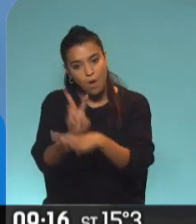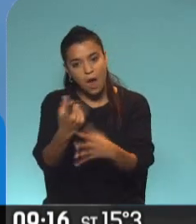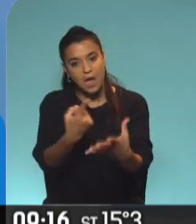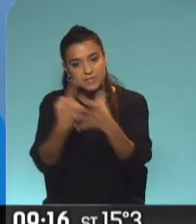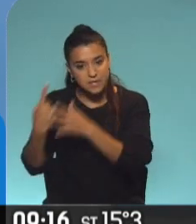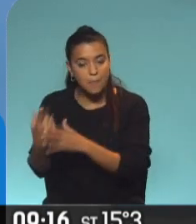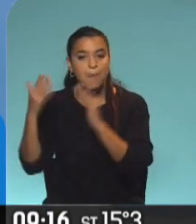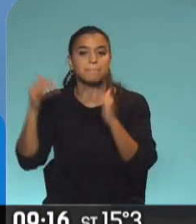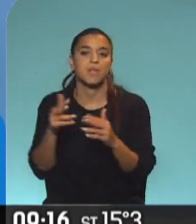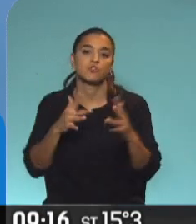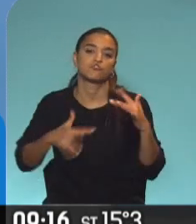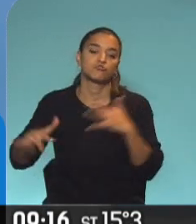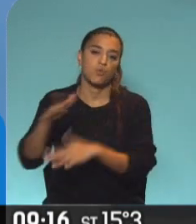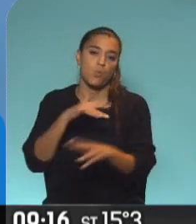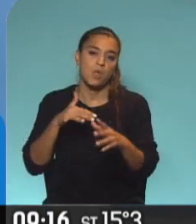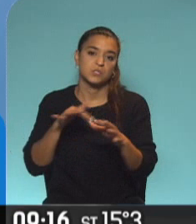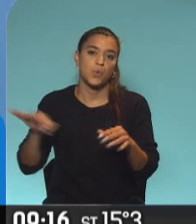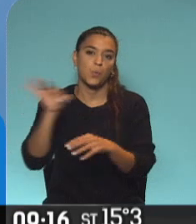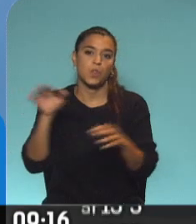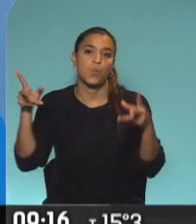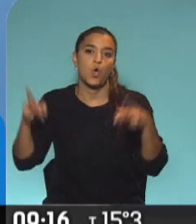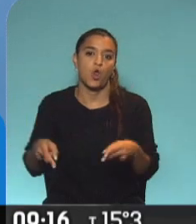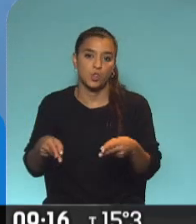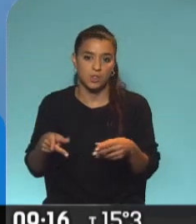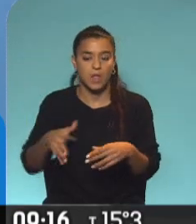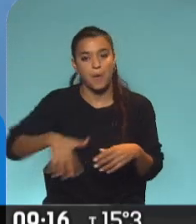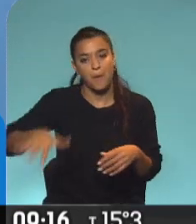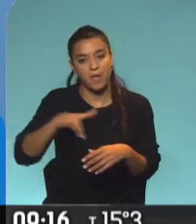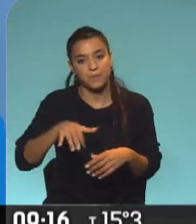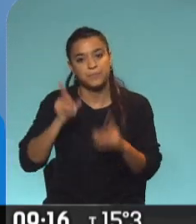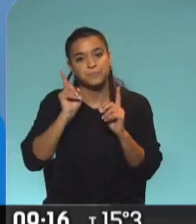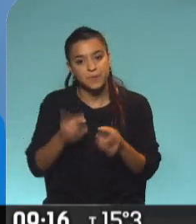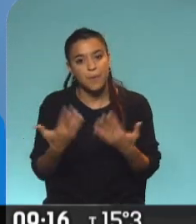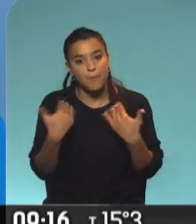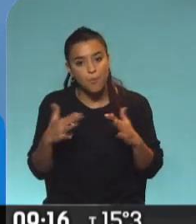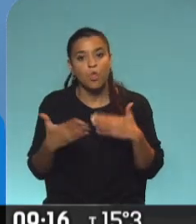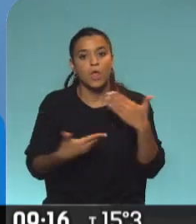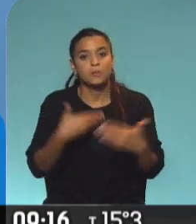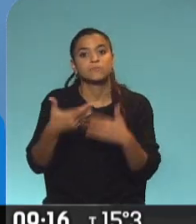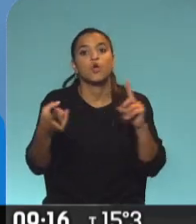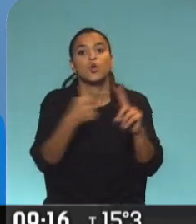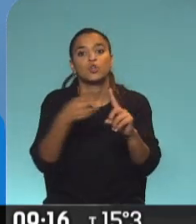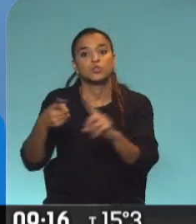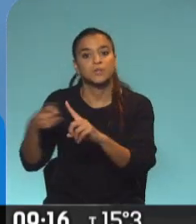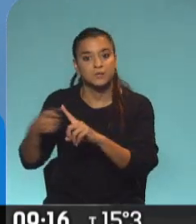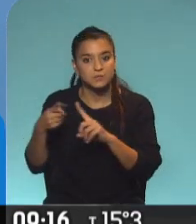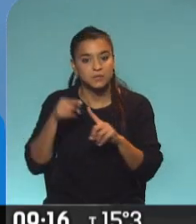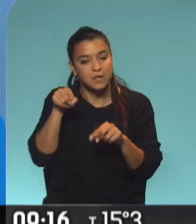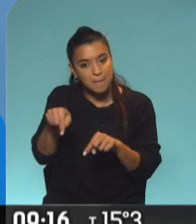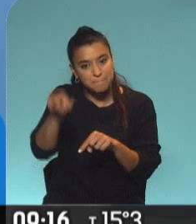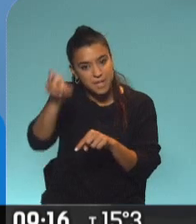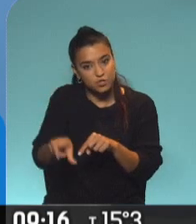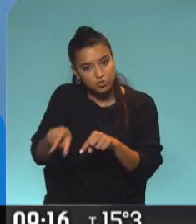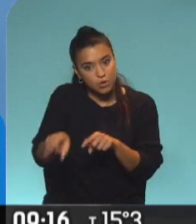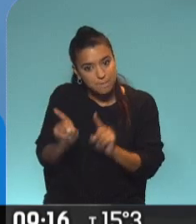aislarlo para disminuir la circulación del virus en el barrio y poder seguir a los contactos estrechos de esa